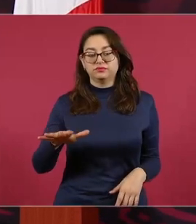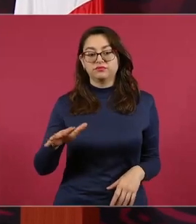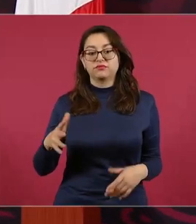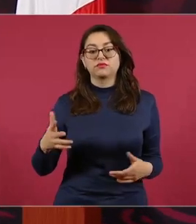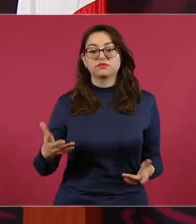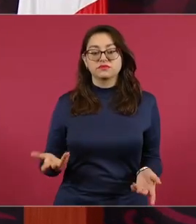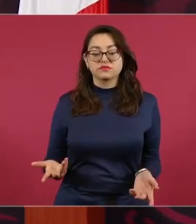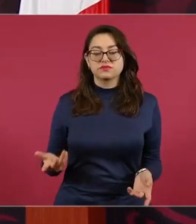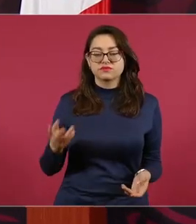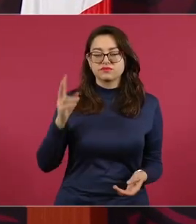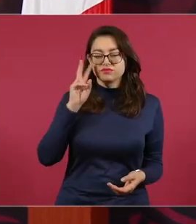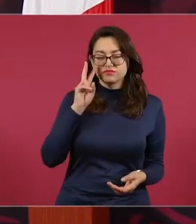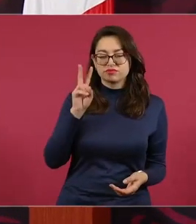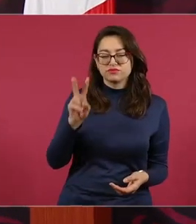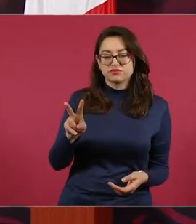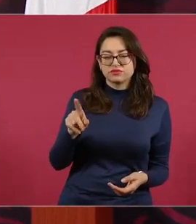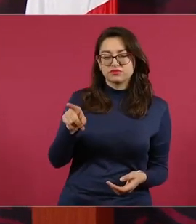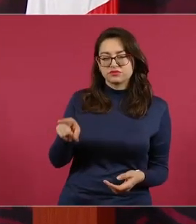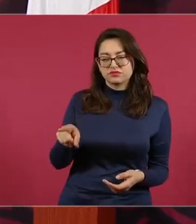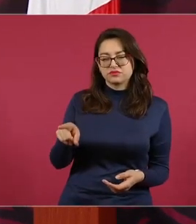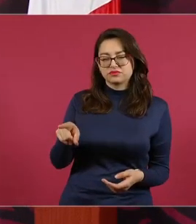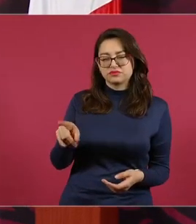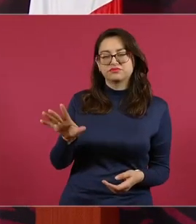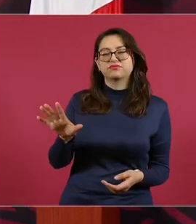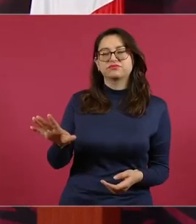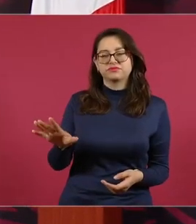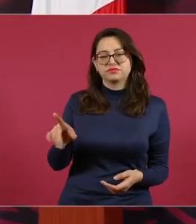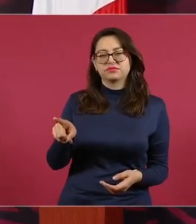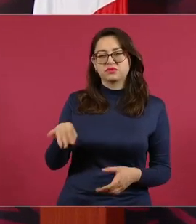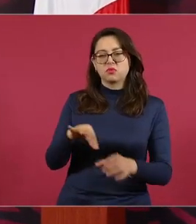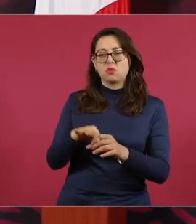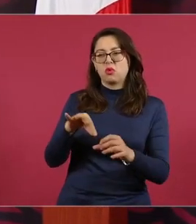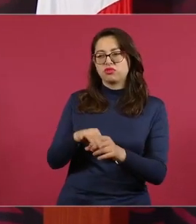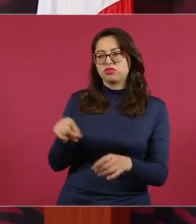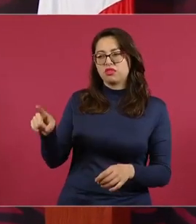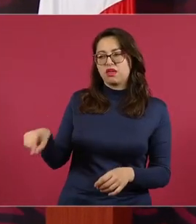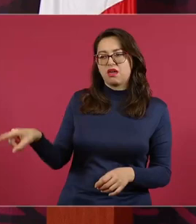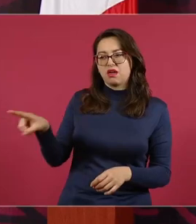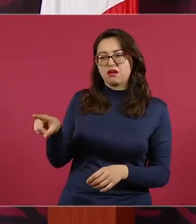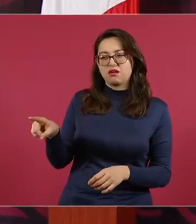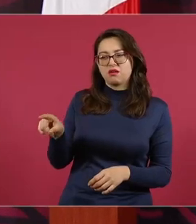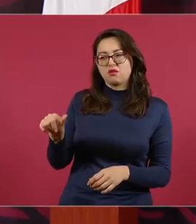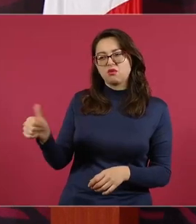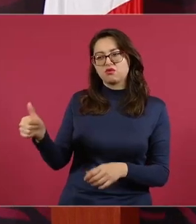presencia, a comprar credenciales de elector